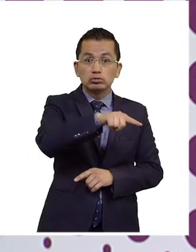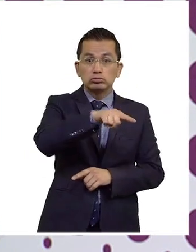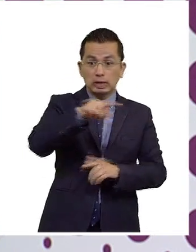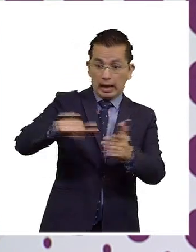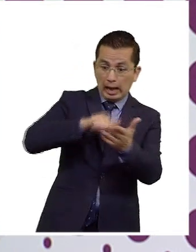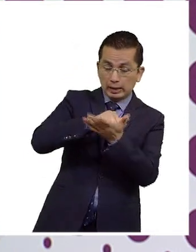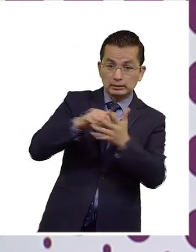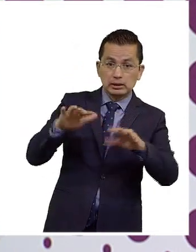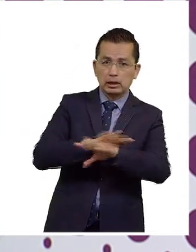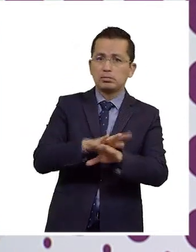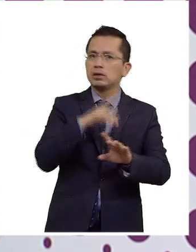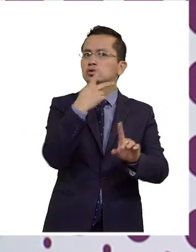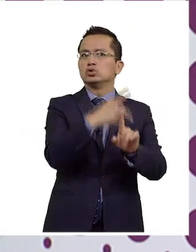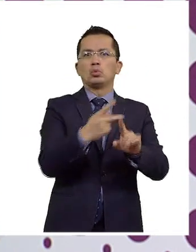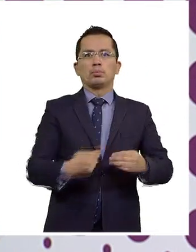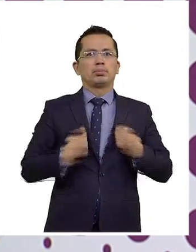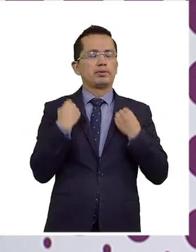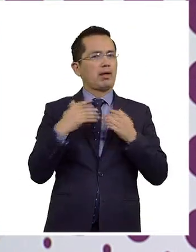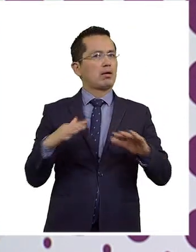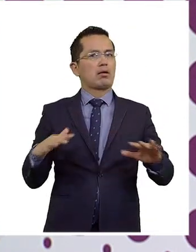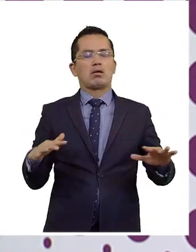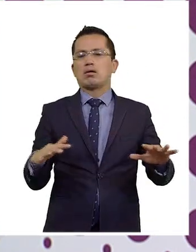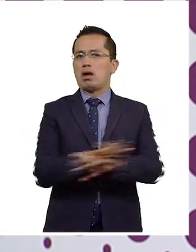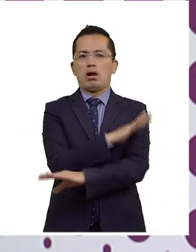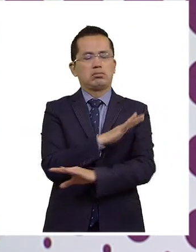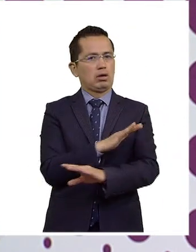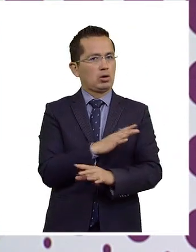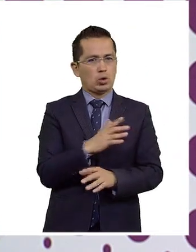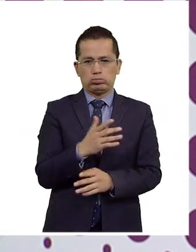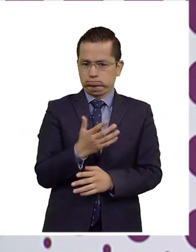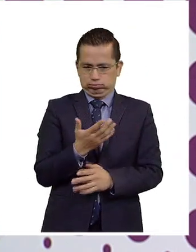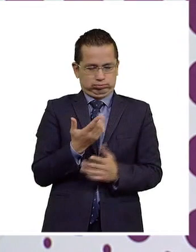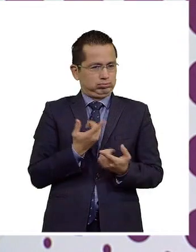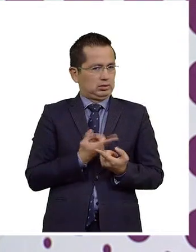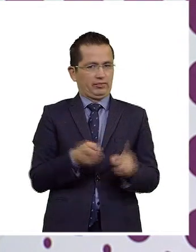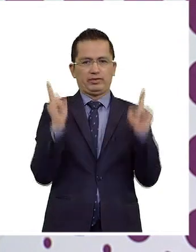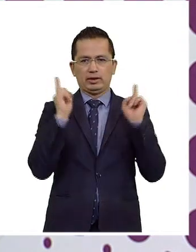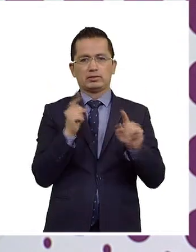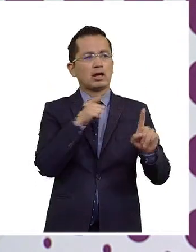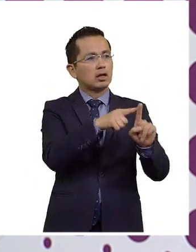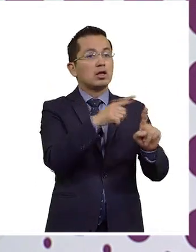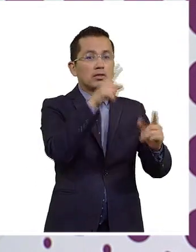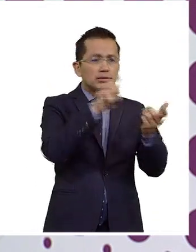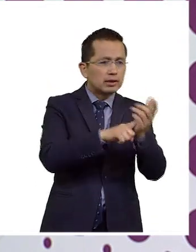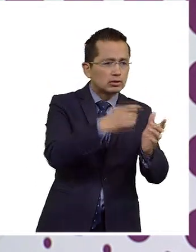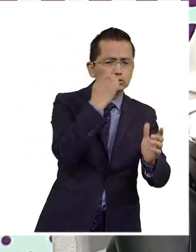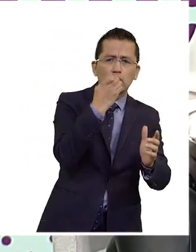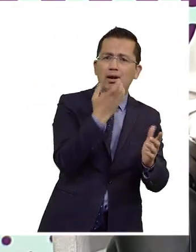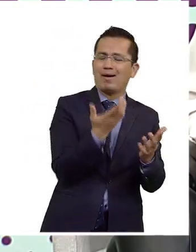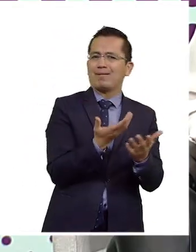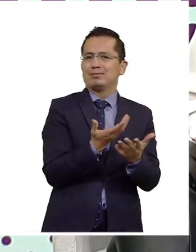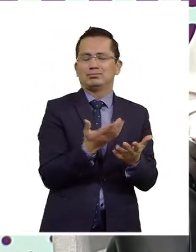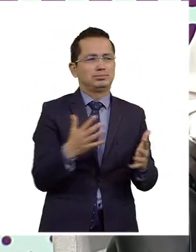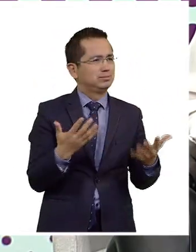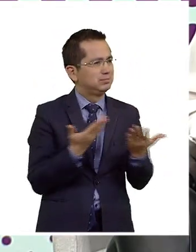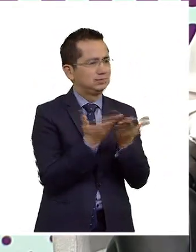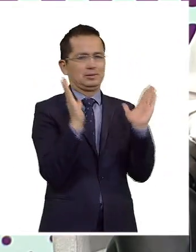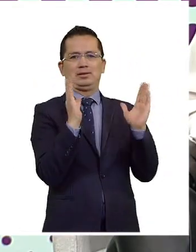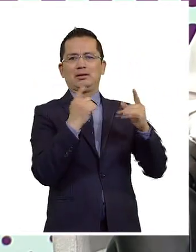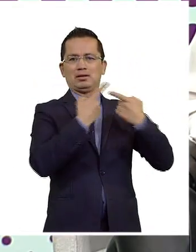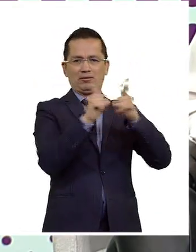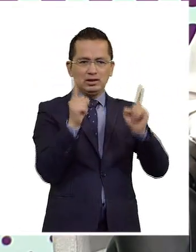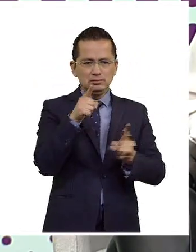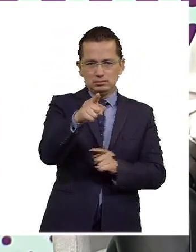serio, sí les da una oportunidad de relacionarse en la escuela, en las actividades deportivas, con la familia, y de